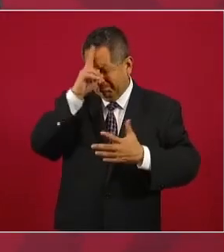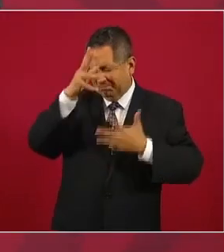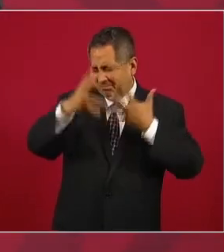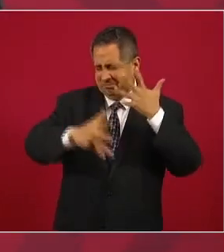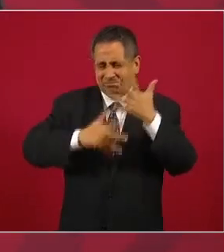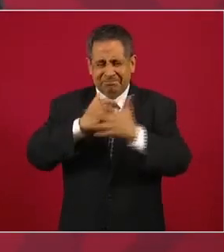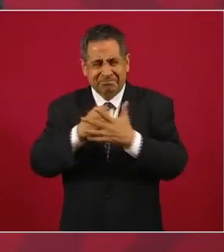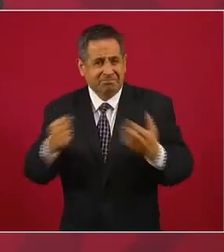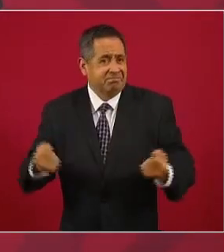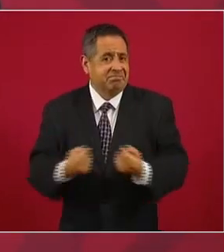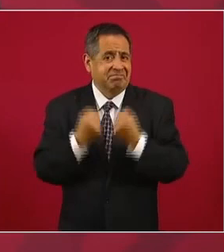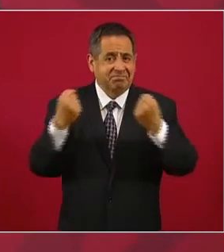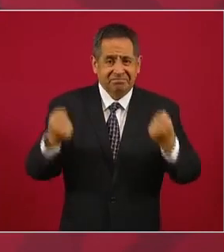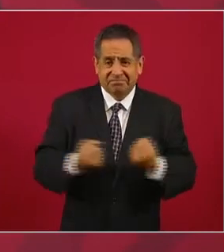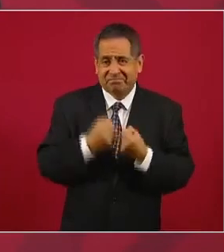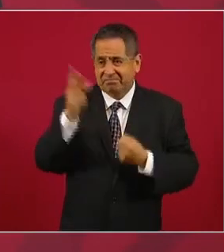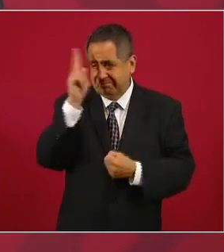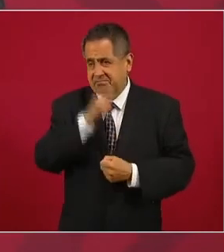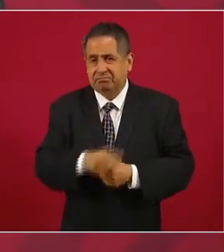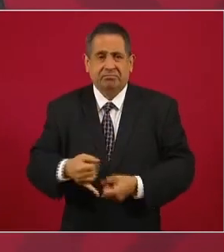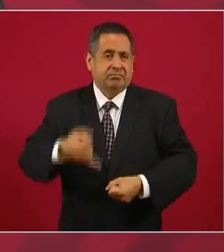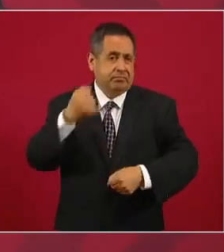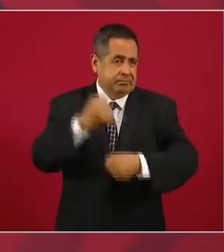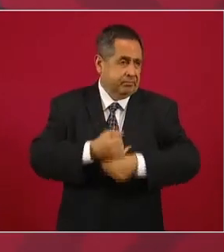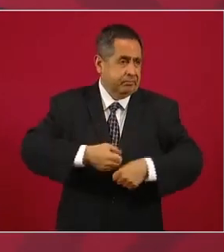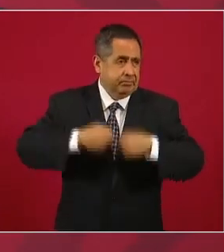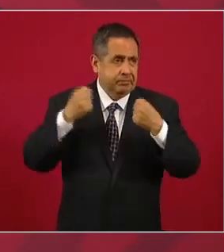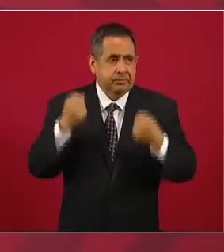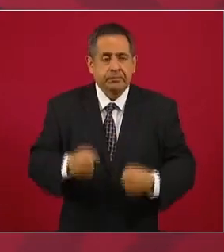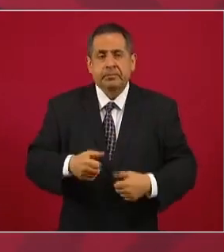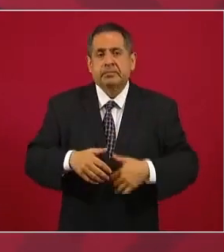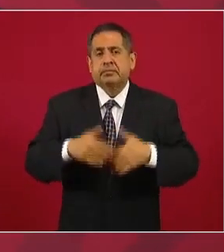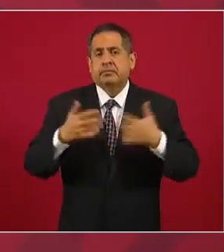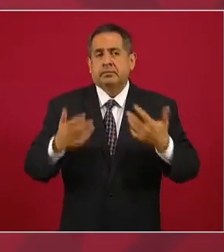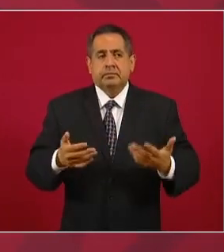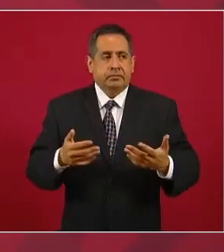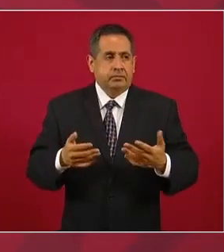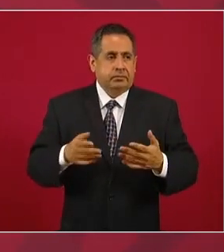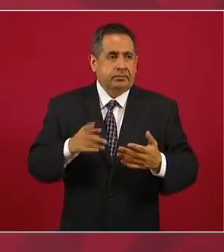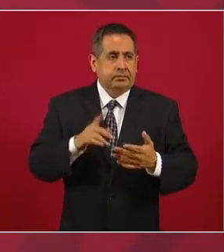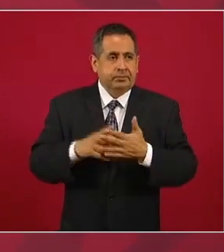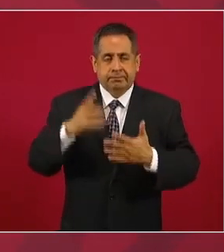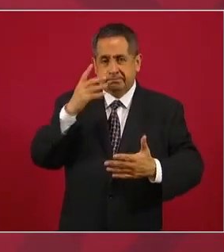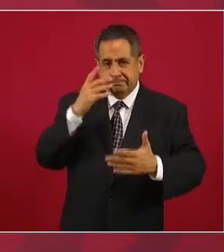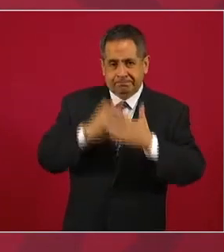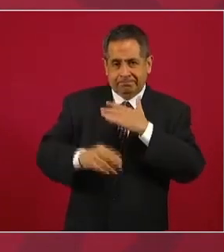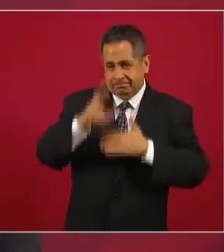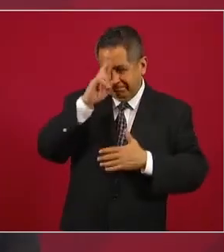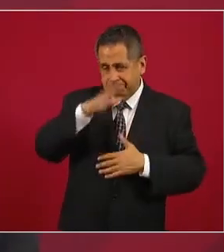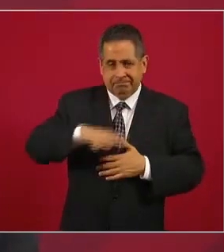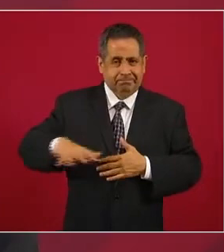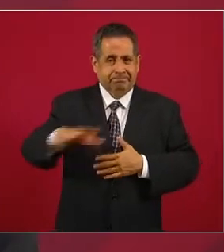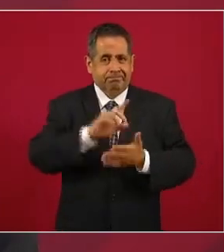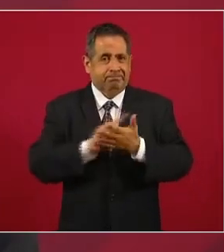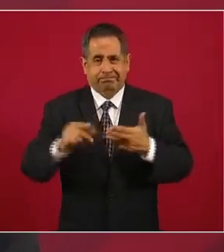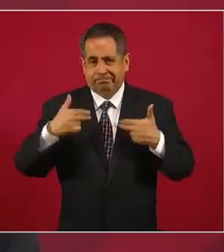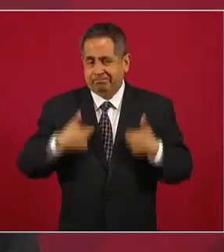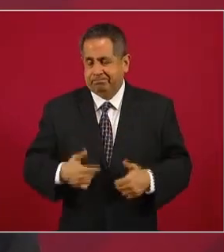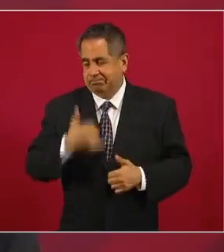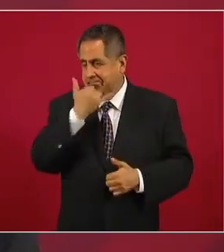violencia, la inseguridad pública, la violación masiva de derechos